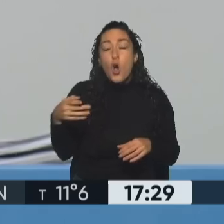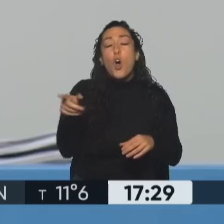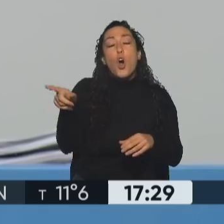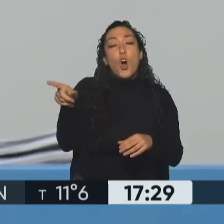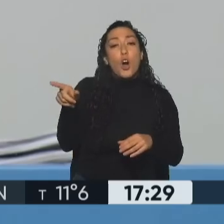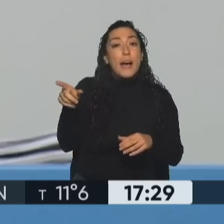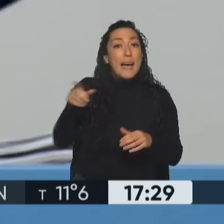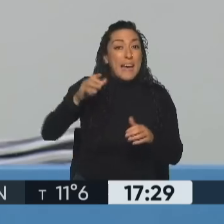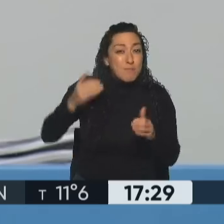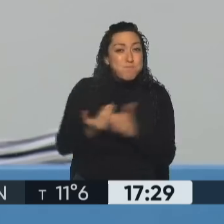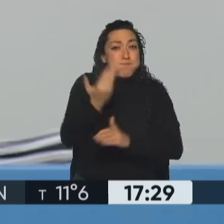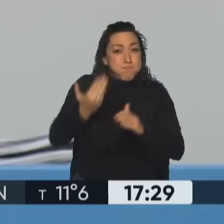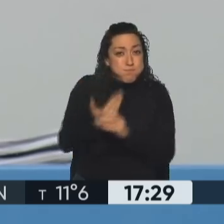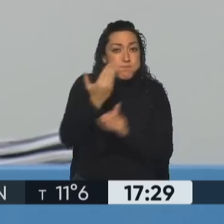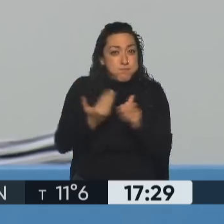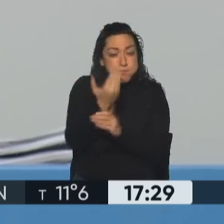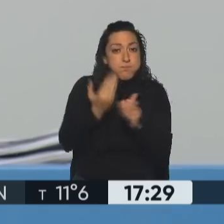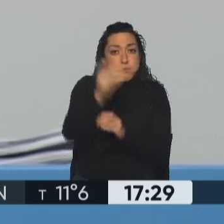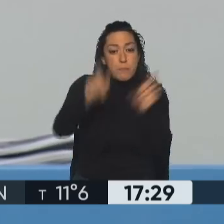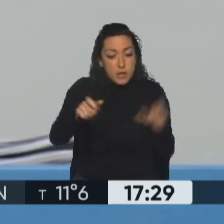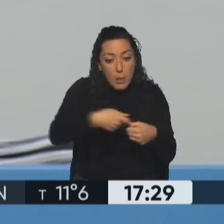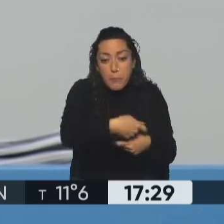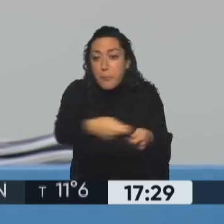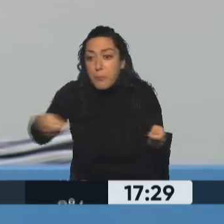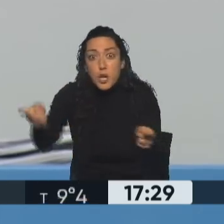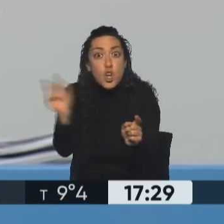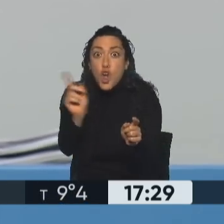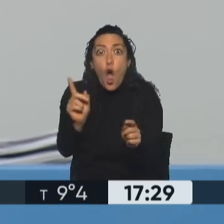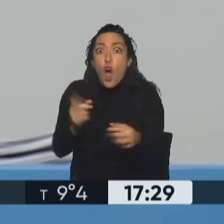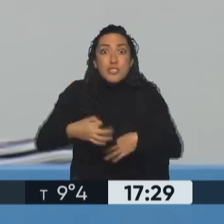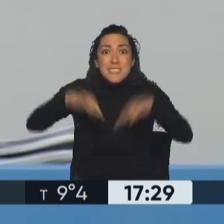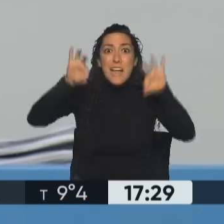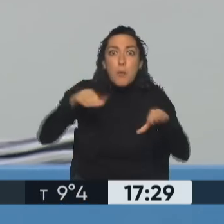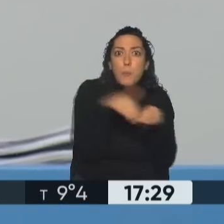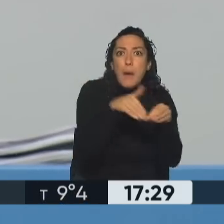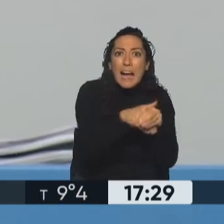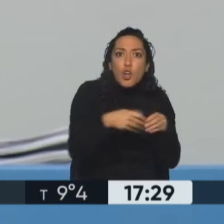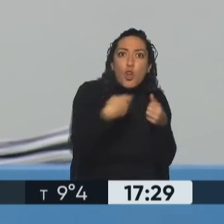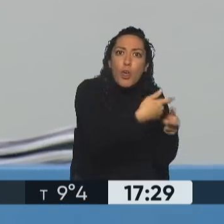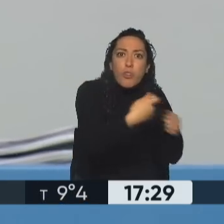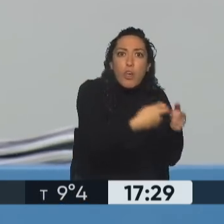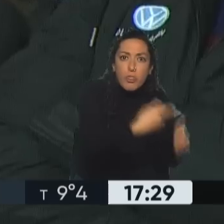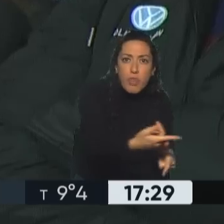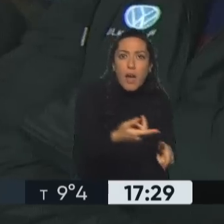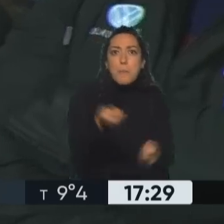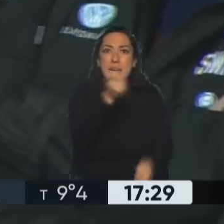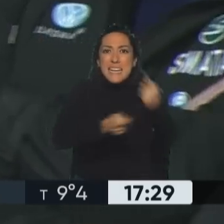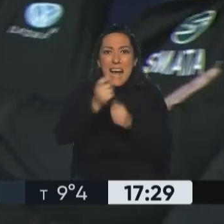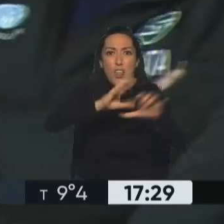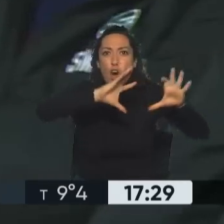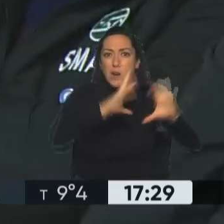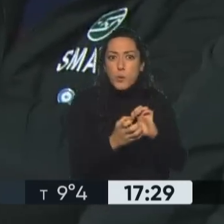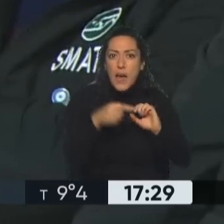emitía no para darle a la gente, sino para darle a los bancos, al mercado, que estaba quebrado.